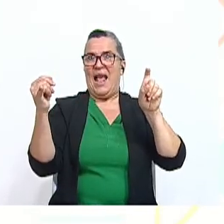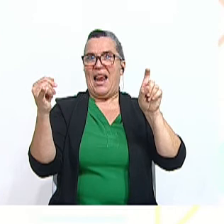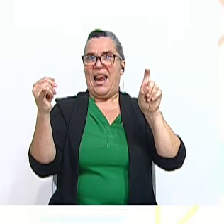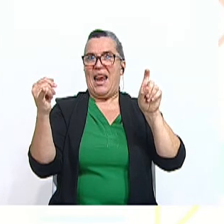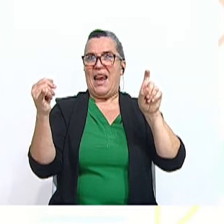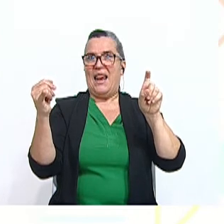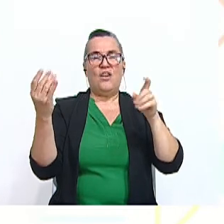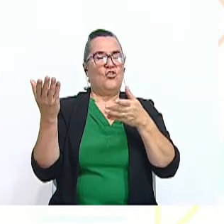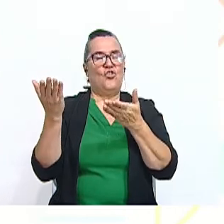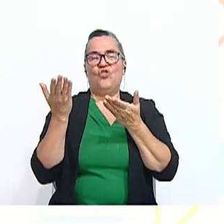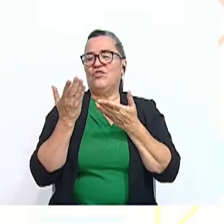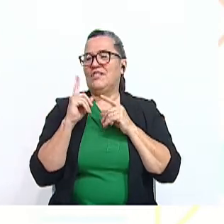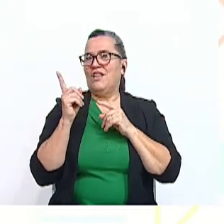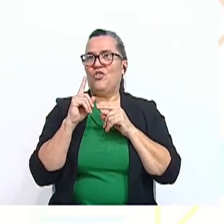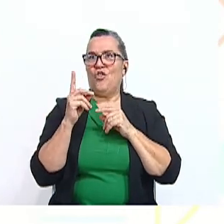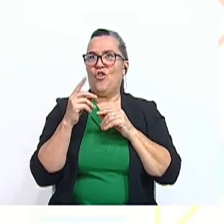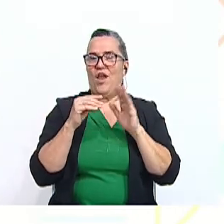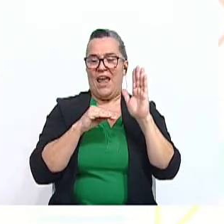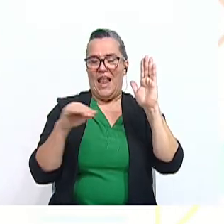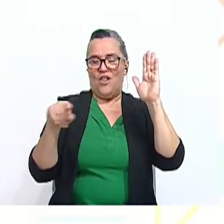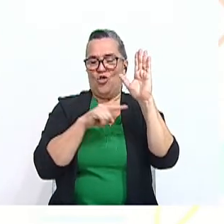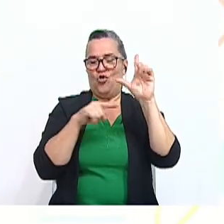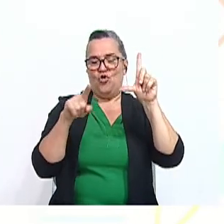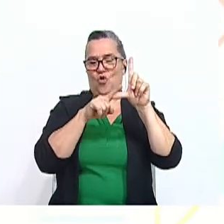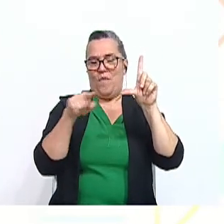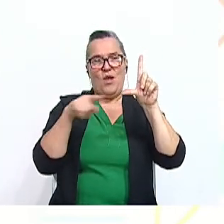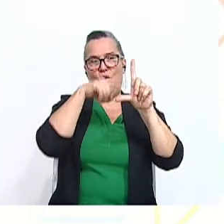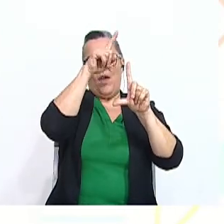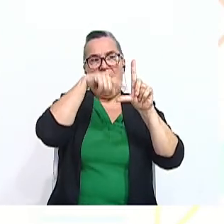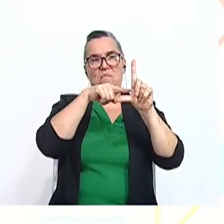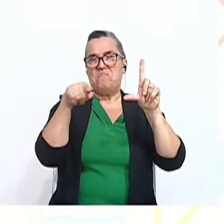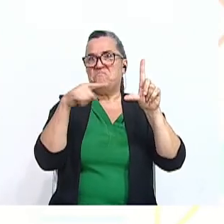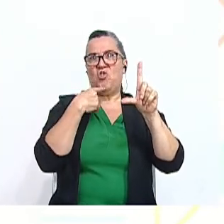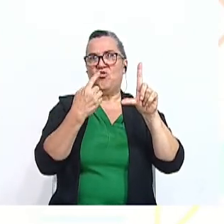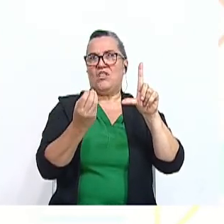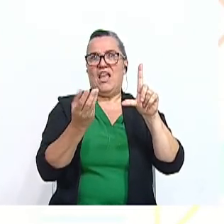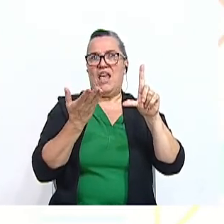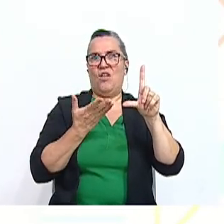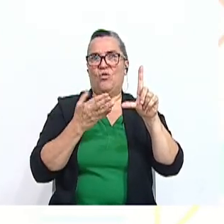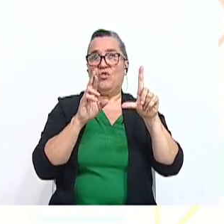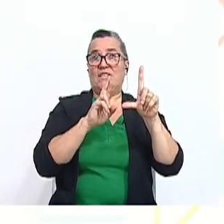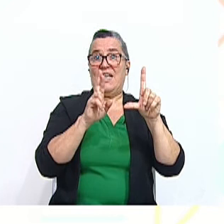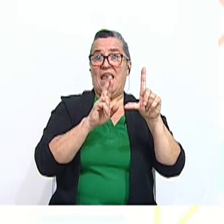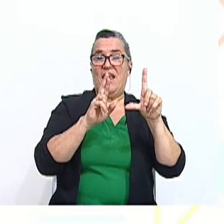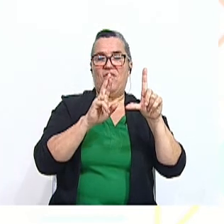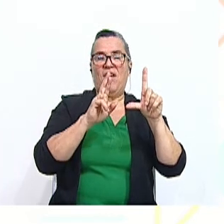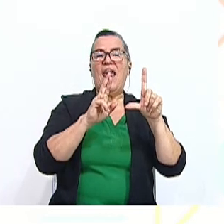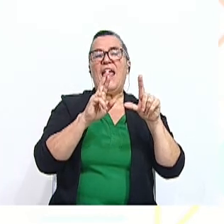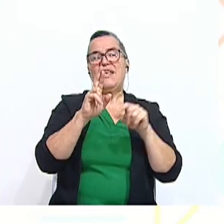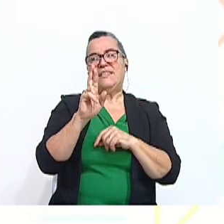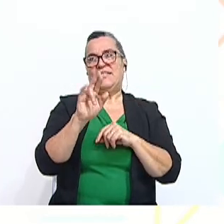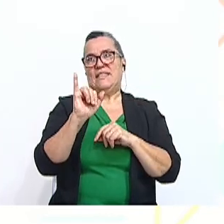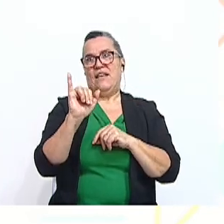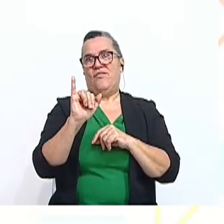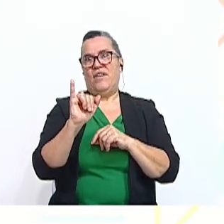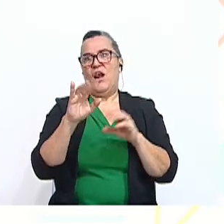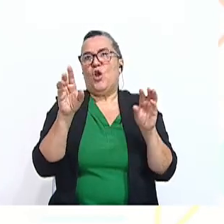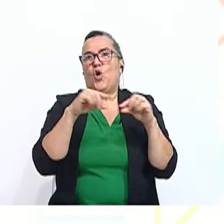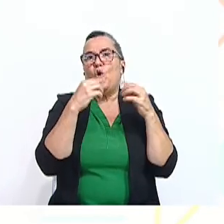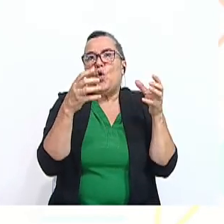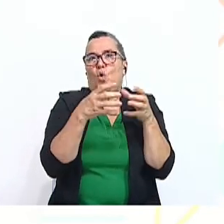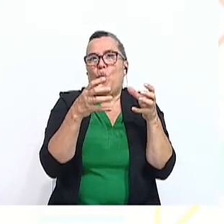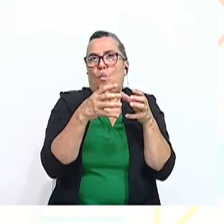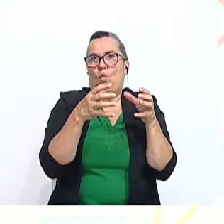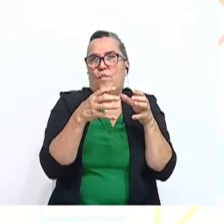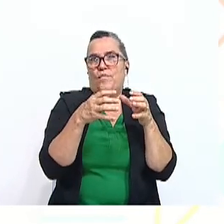que no nos dieron el dominio y el ámbito, entonces el dominio y el ámbito va a ser R, el conjunto de números reales. Y ya habíamos definido el dominio y